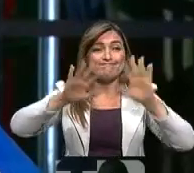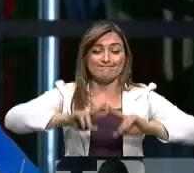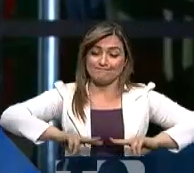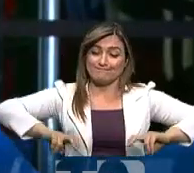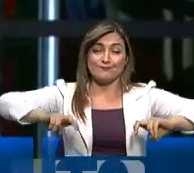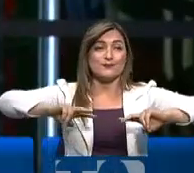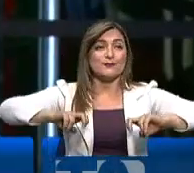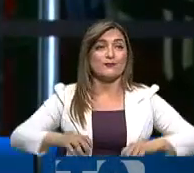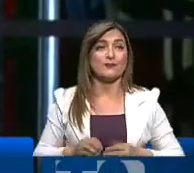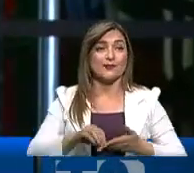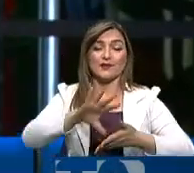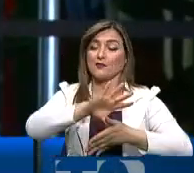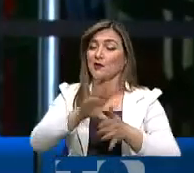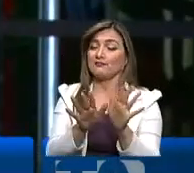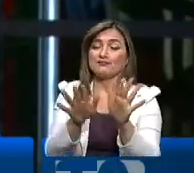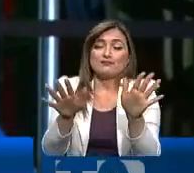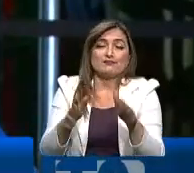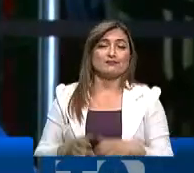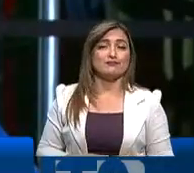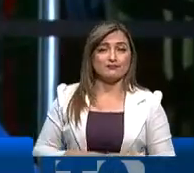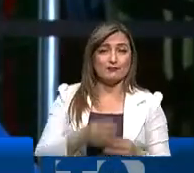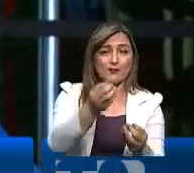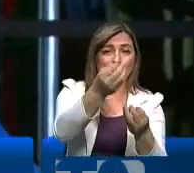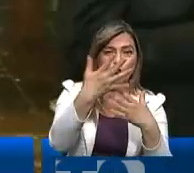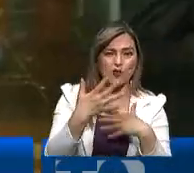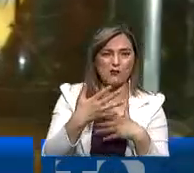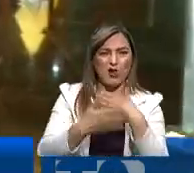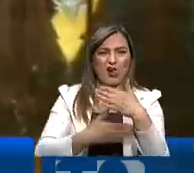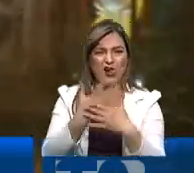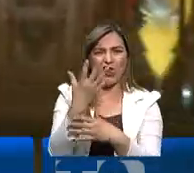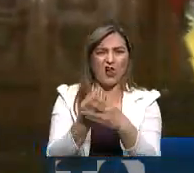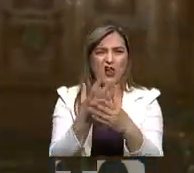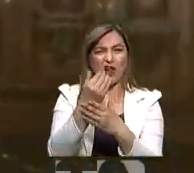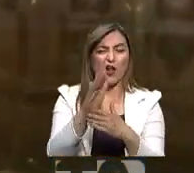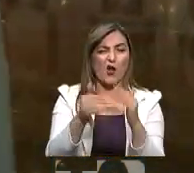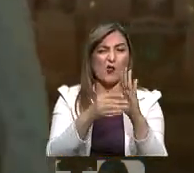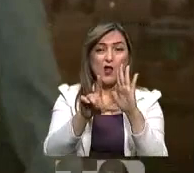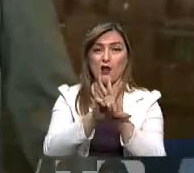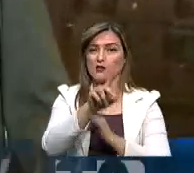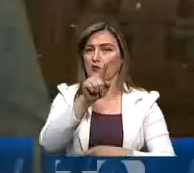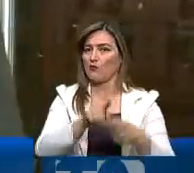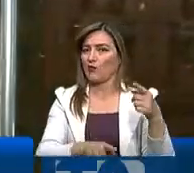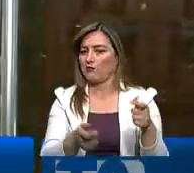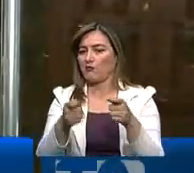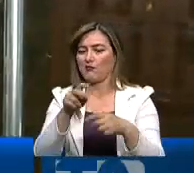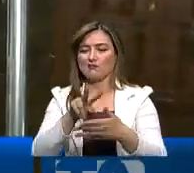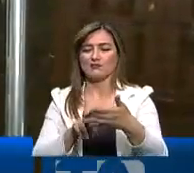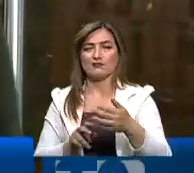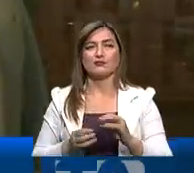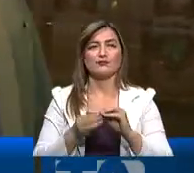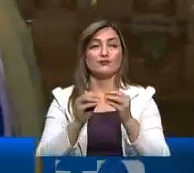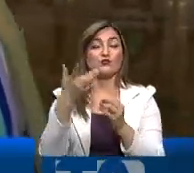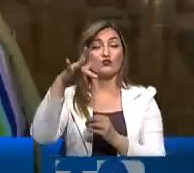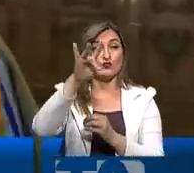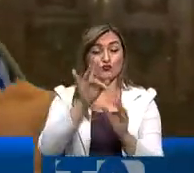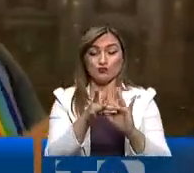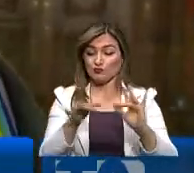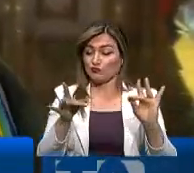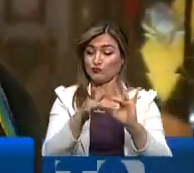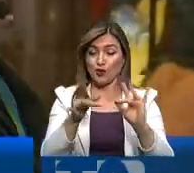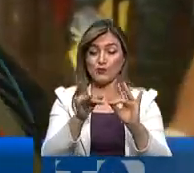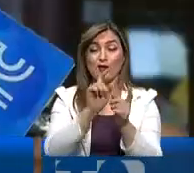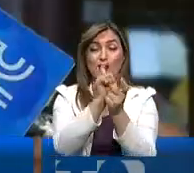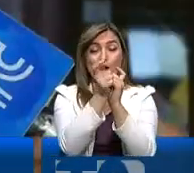investigarse porque el Pleno de la Asamblea Nacional no puede conocer un informe que se encuentre viciado. Por su lado, Pachacutic acordó que el texto del informe debe cambiar y solo así lo